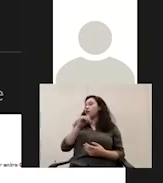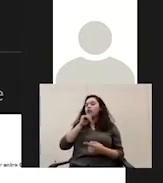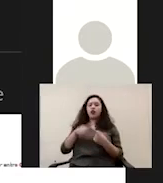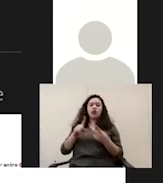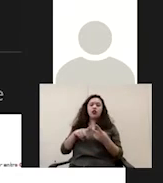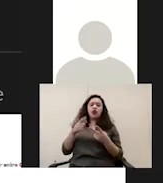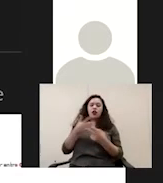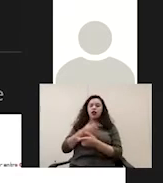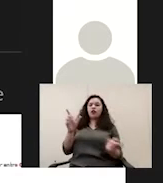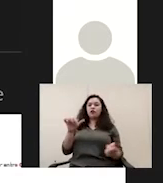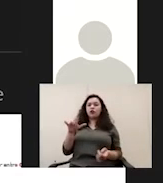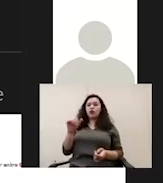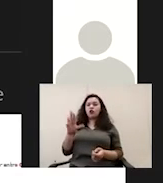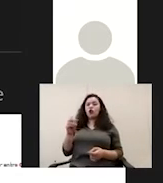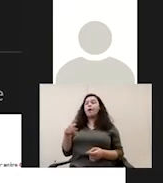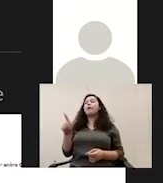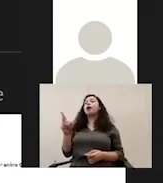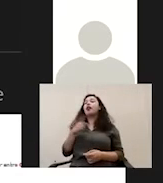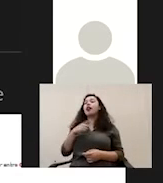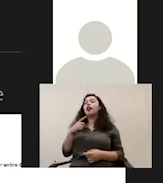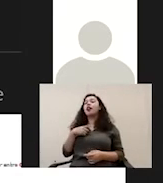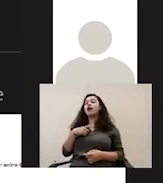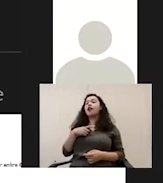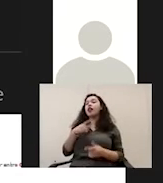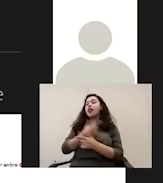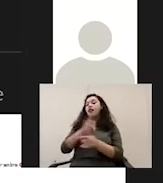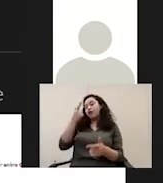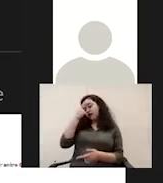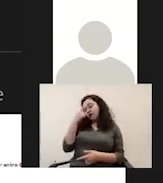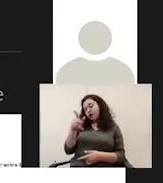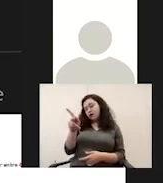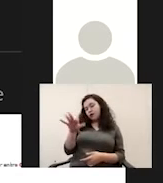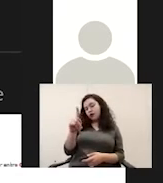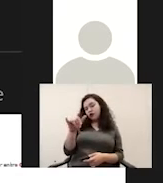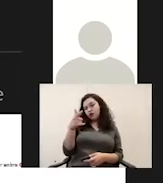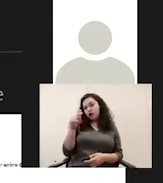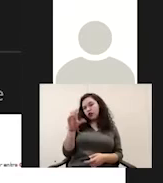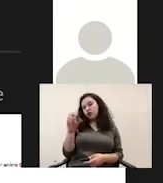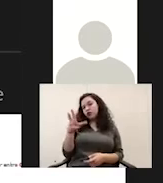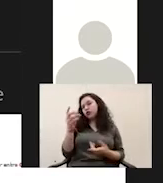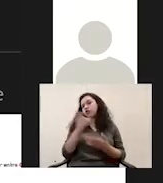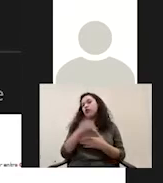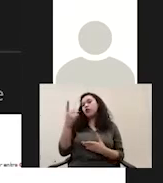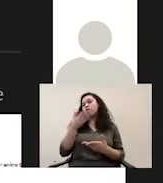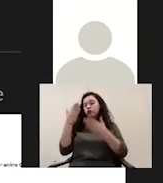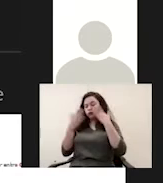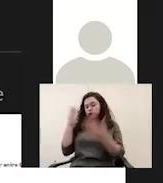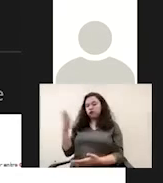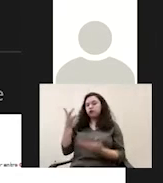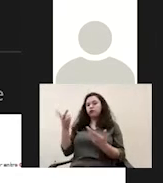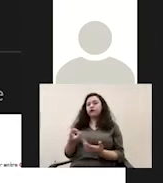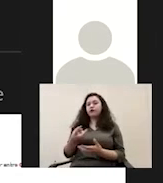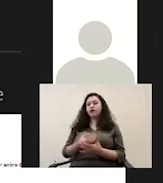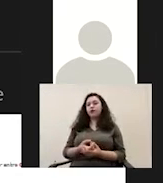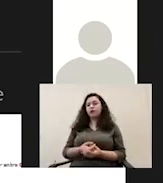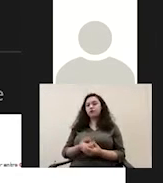cloro, pero sí debe estar libre de patógenos. ¿Cómo lo van a saber? Pues solamente con un estudio bacteriológico. Y ese solo lo podemos